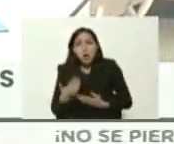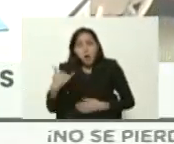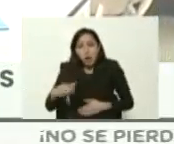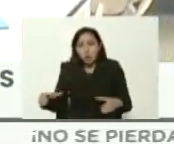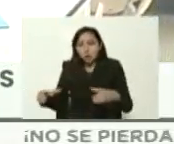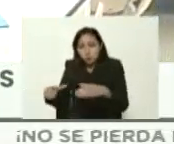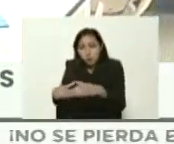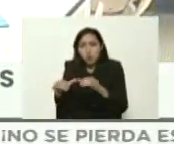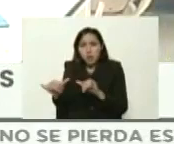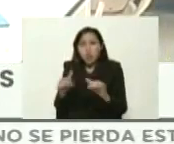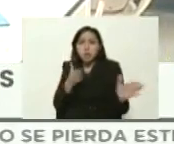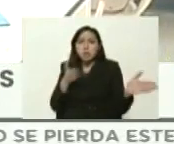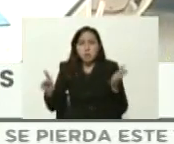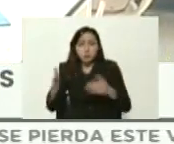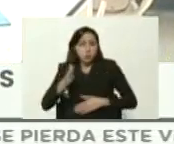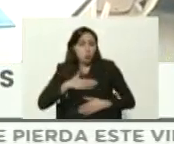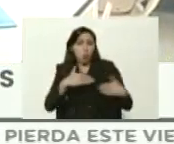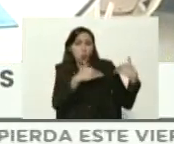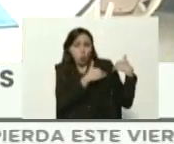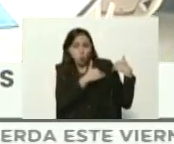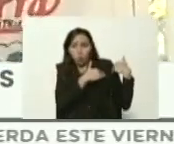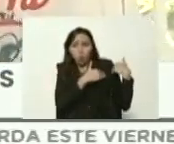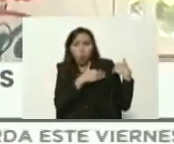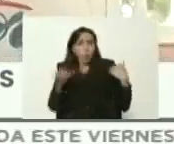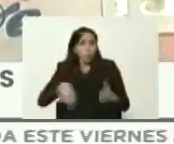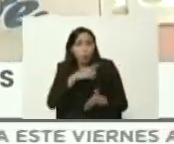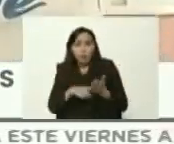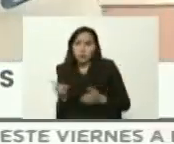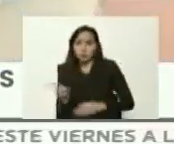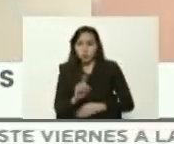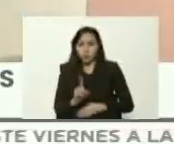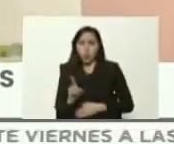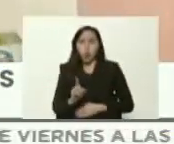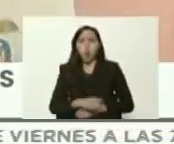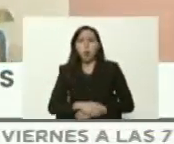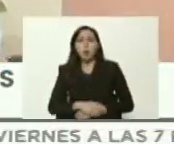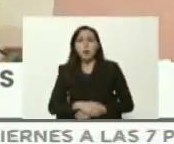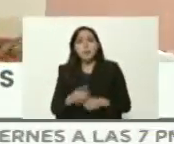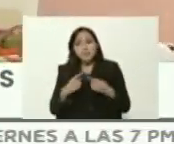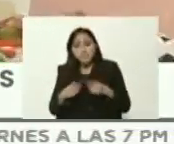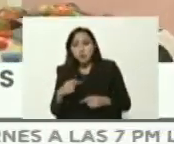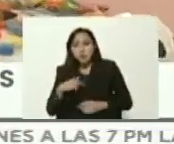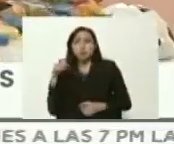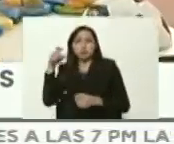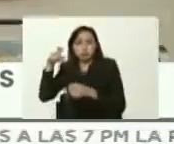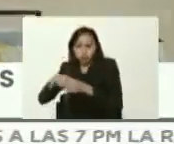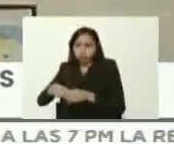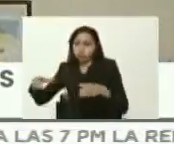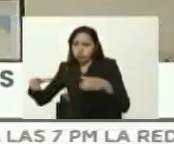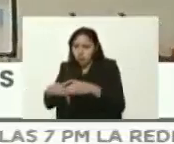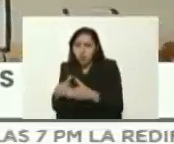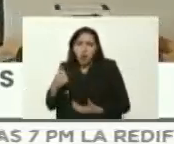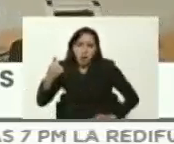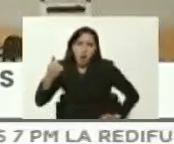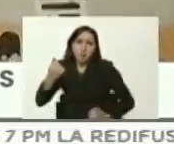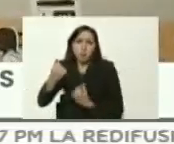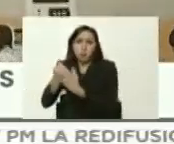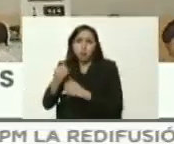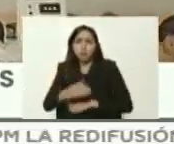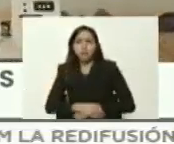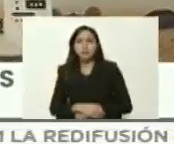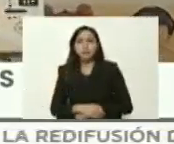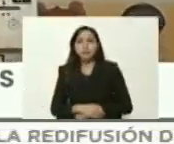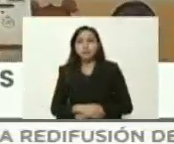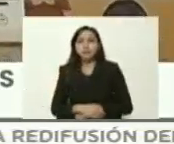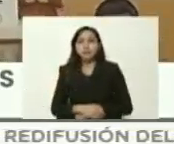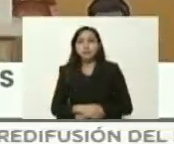ahí. No soy la responsable como tal de la jefatura, pero soy parte de ese equipo. La responsable de la jefatura